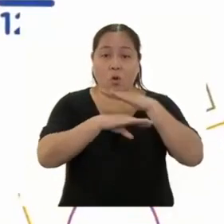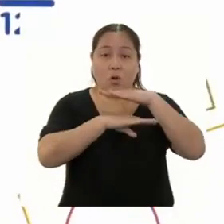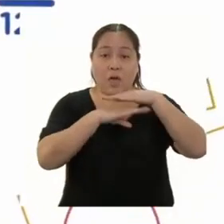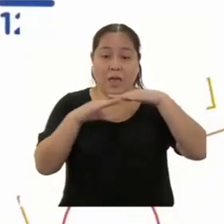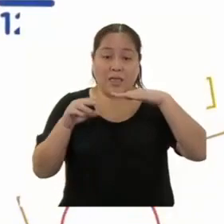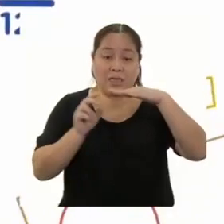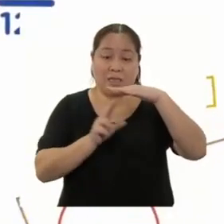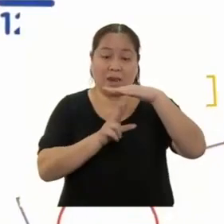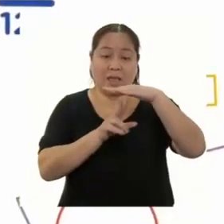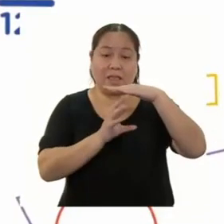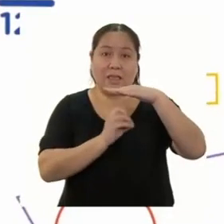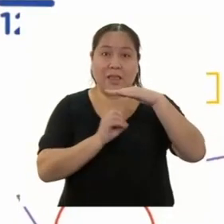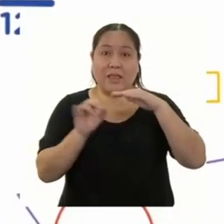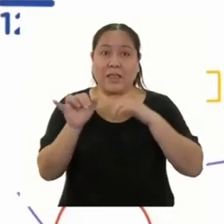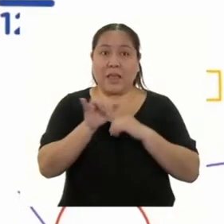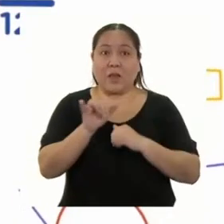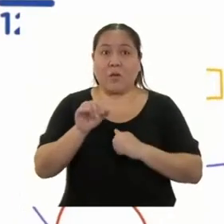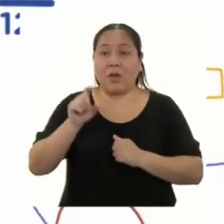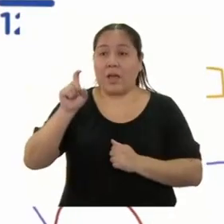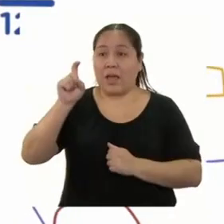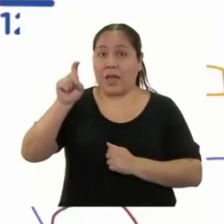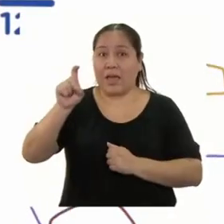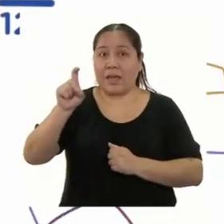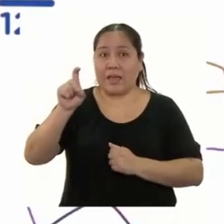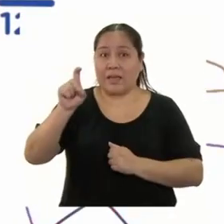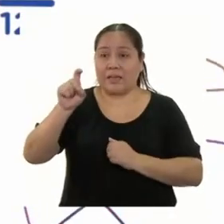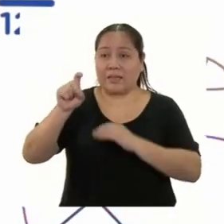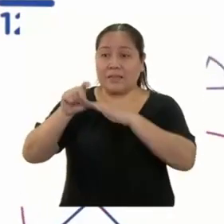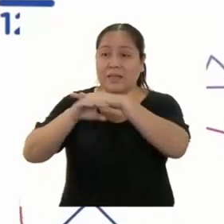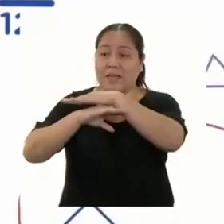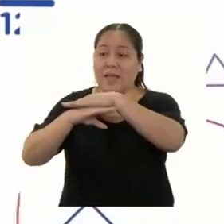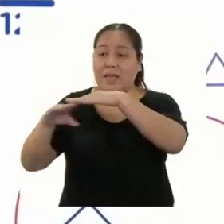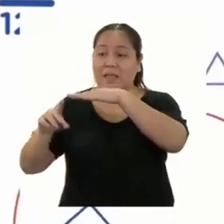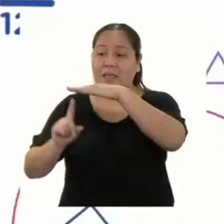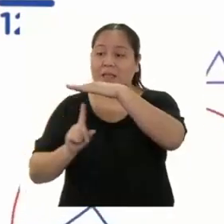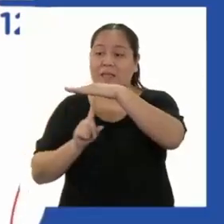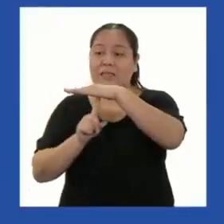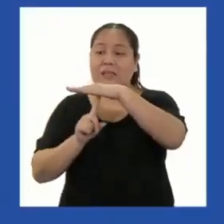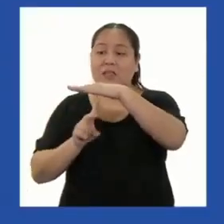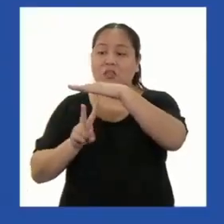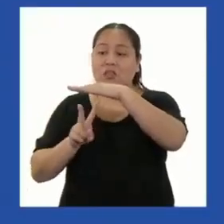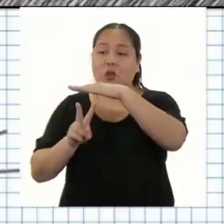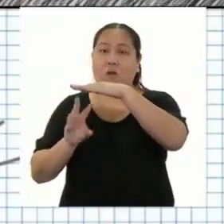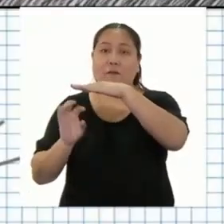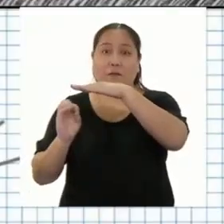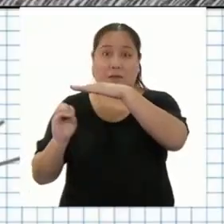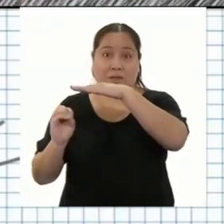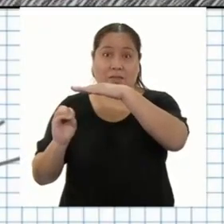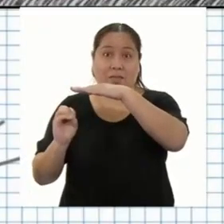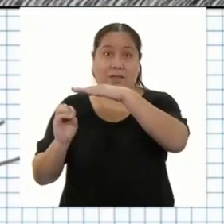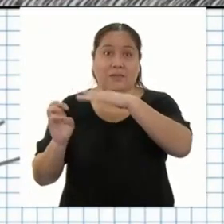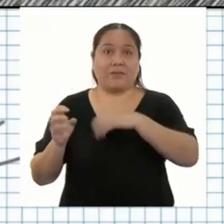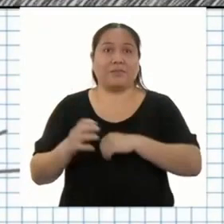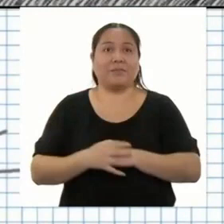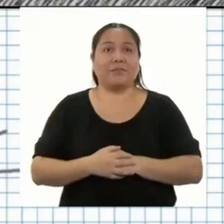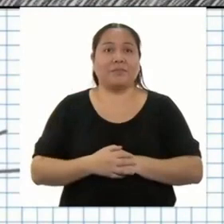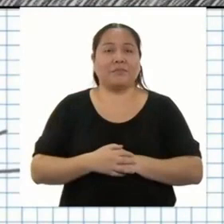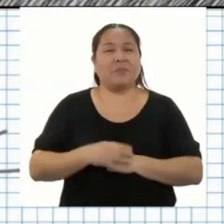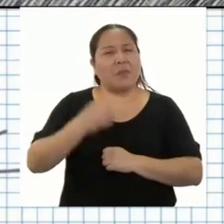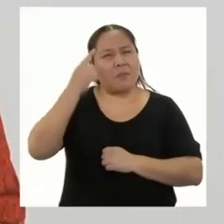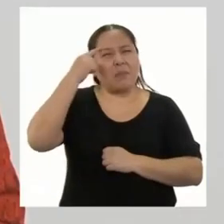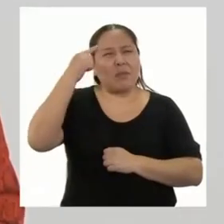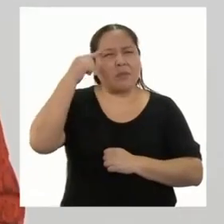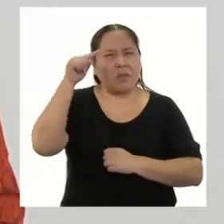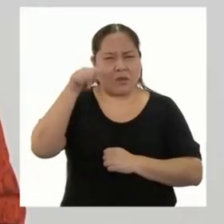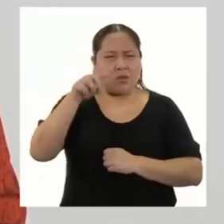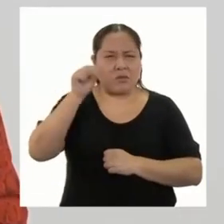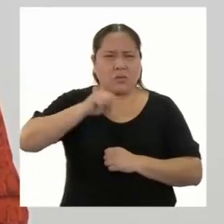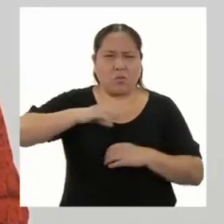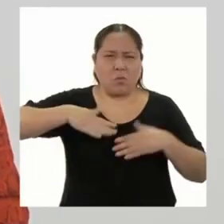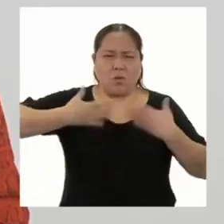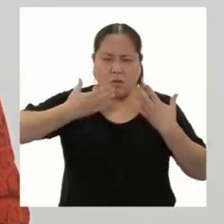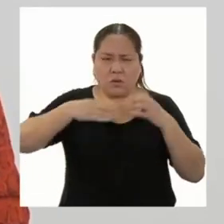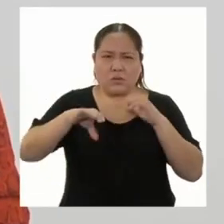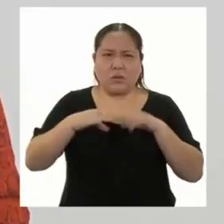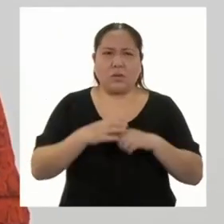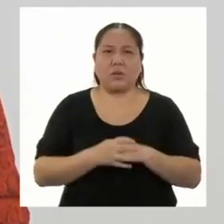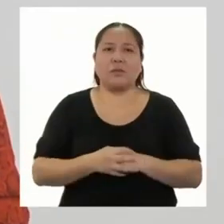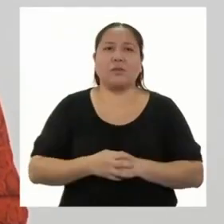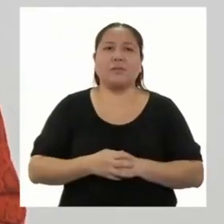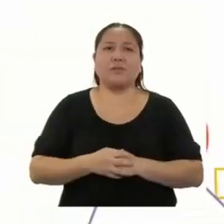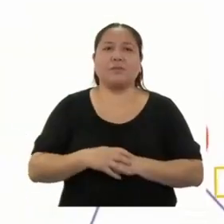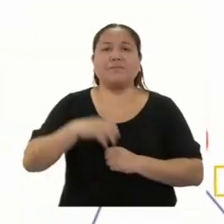es igual a X entre 120. Creo que esta operación puedo hacerla yo. Claro que